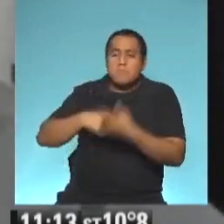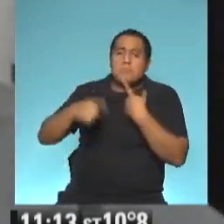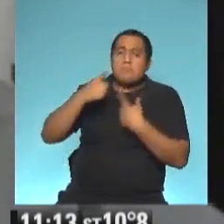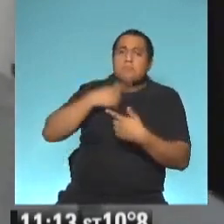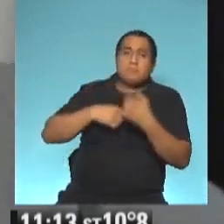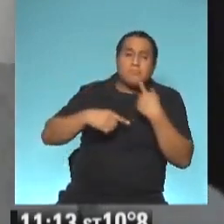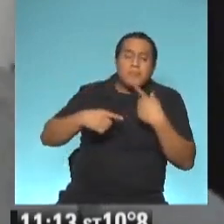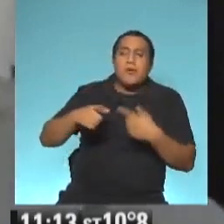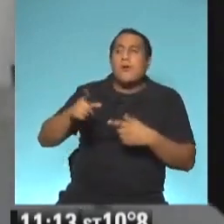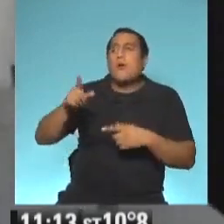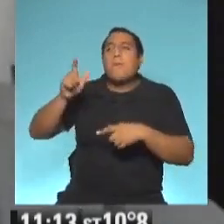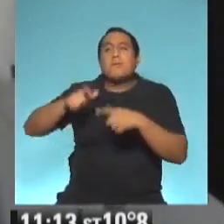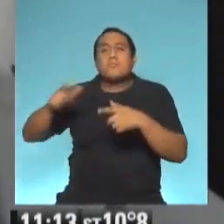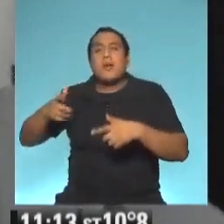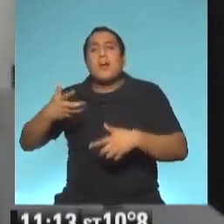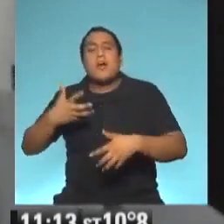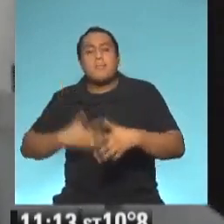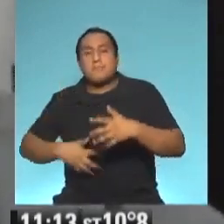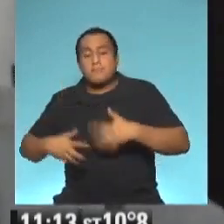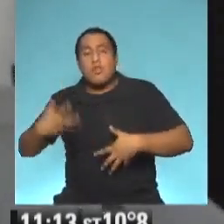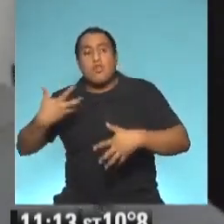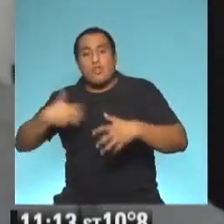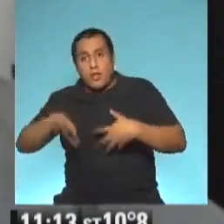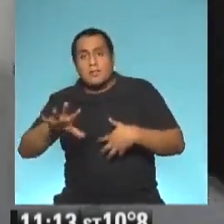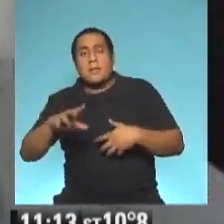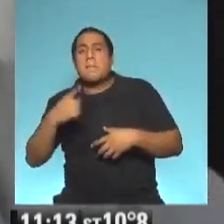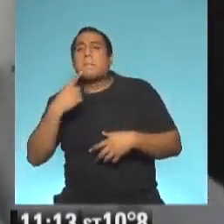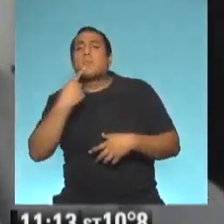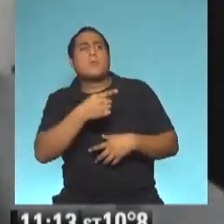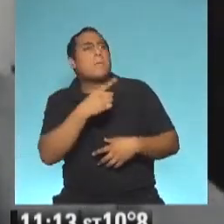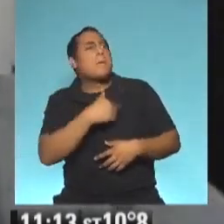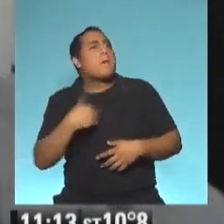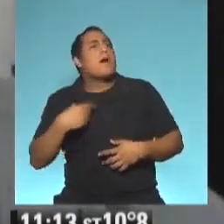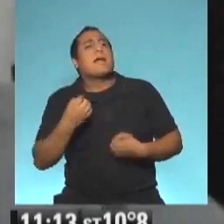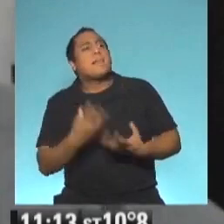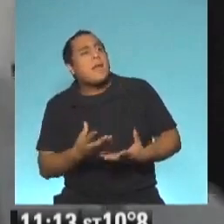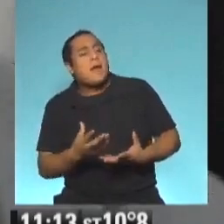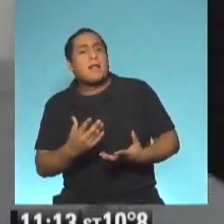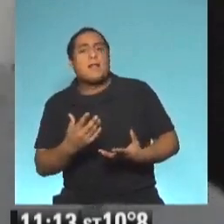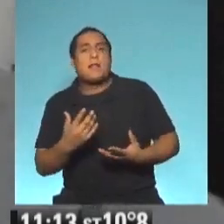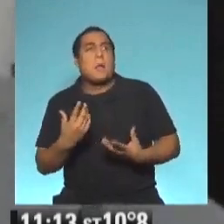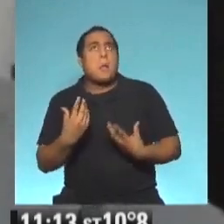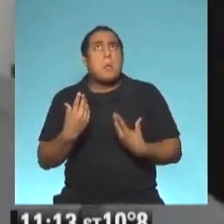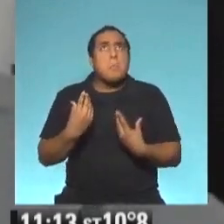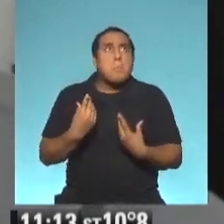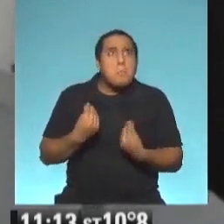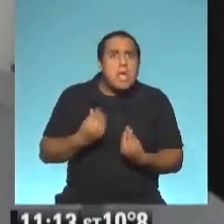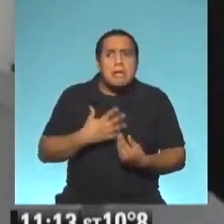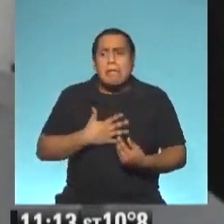el caso de los donantes vivos, cómo está mi mamá, que se sacan muchos miedos